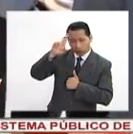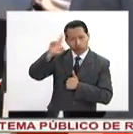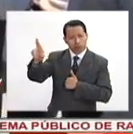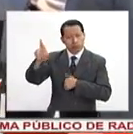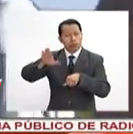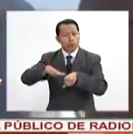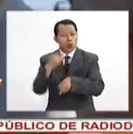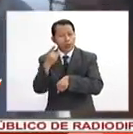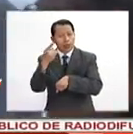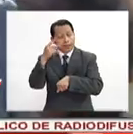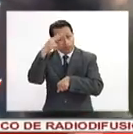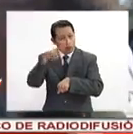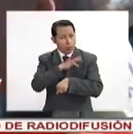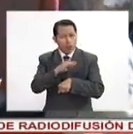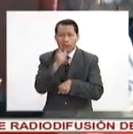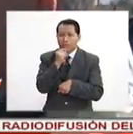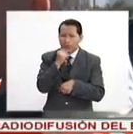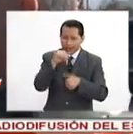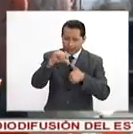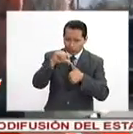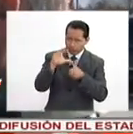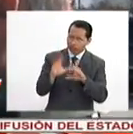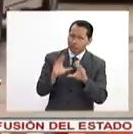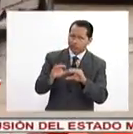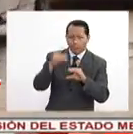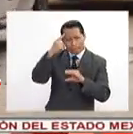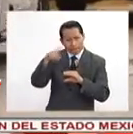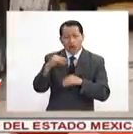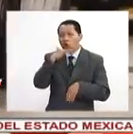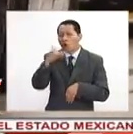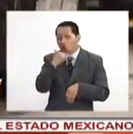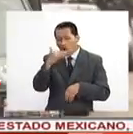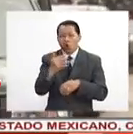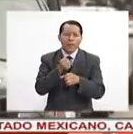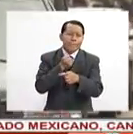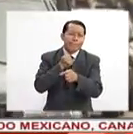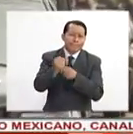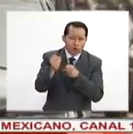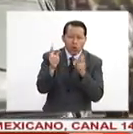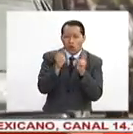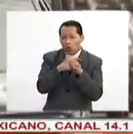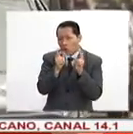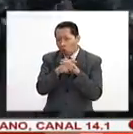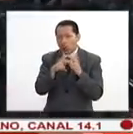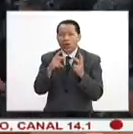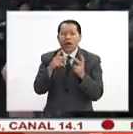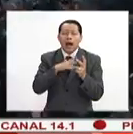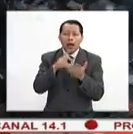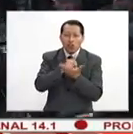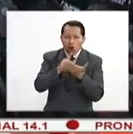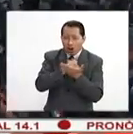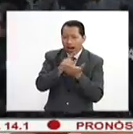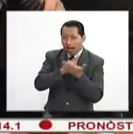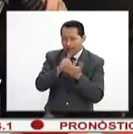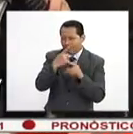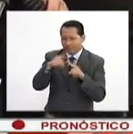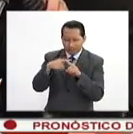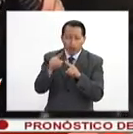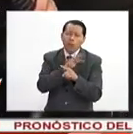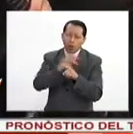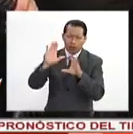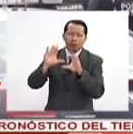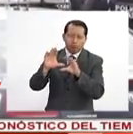la capacidad para entrenar a la policía centroamericana en el combate a la corrupción, violencia y tráfico de drogas. En este sentido, también destacó